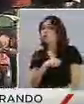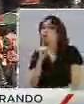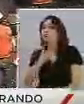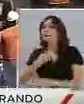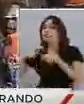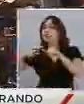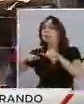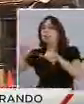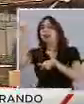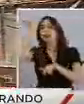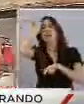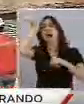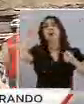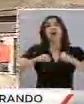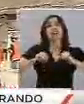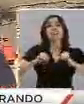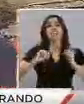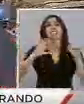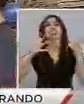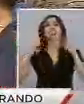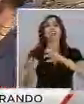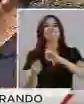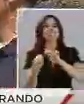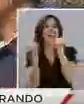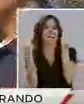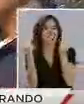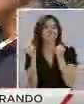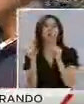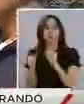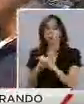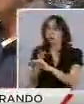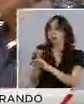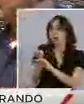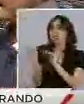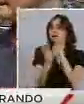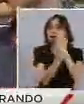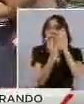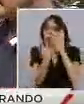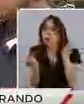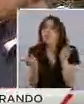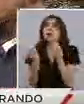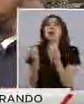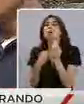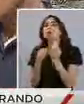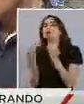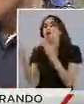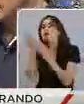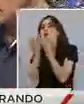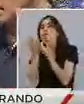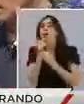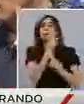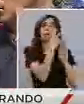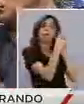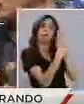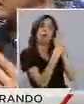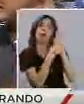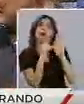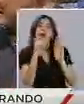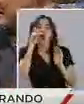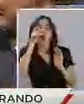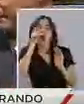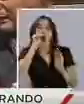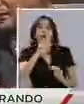la unidad de trauma, estrés y desastres. ¿Uno puede recurrir? ¿Hay alguna página? ¿Cómo me puedo documentar? Sí, claro. Si ustedes buscan en Google, nosotros